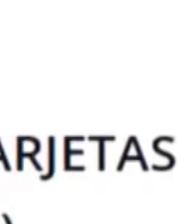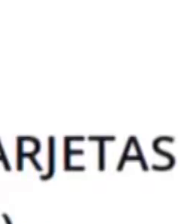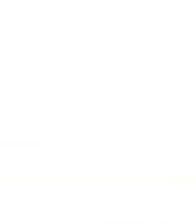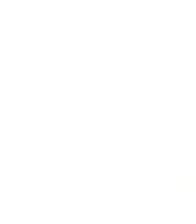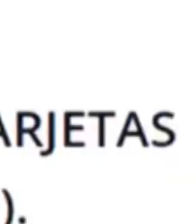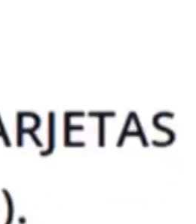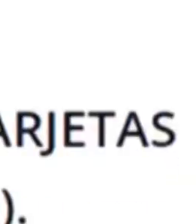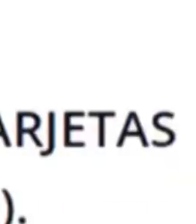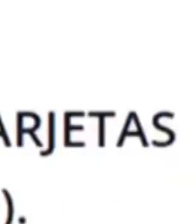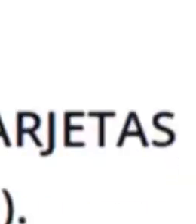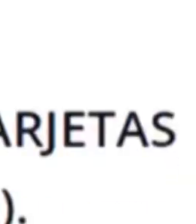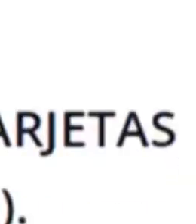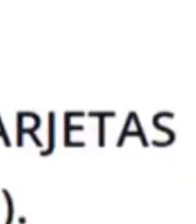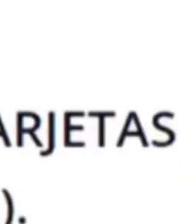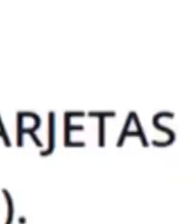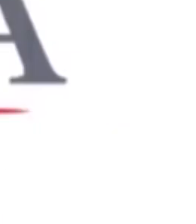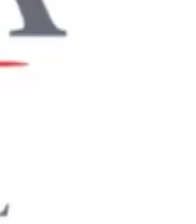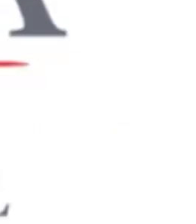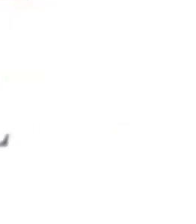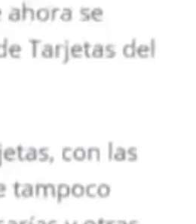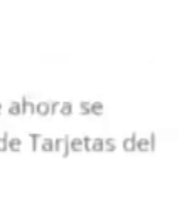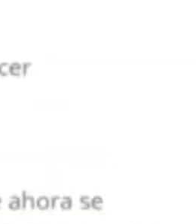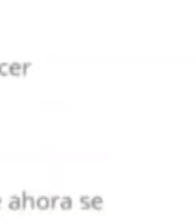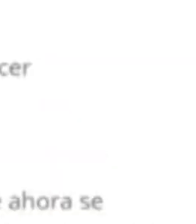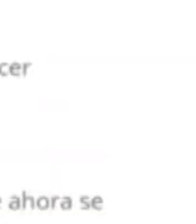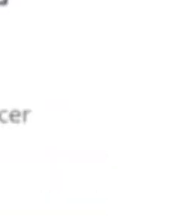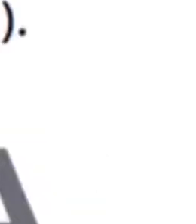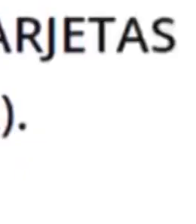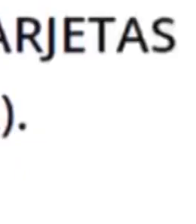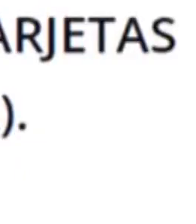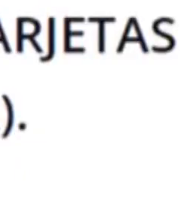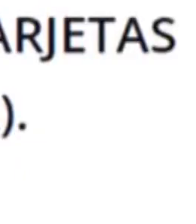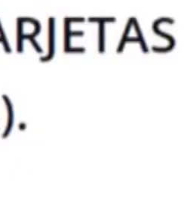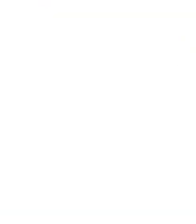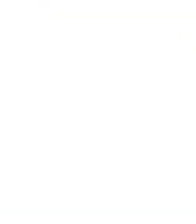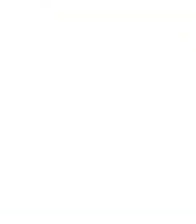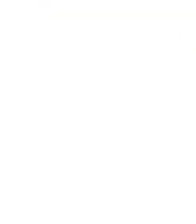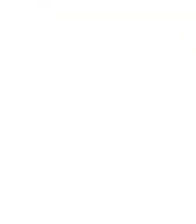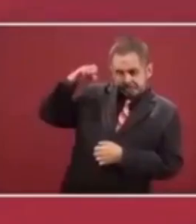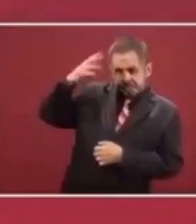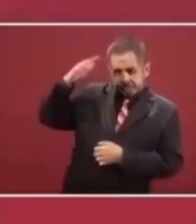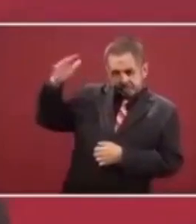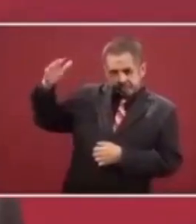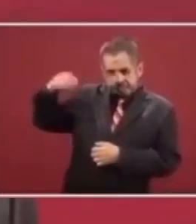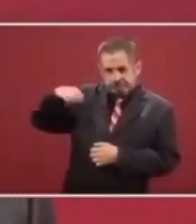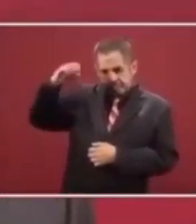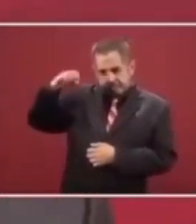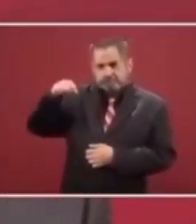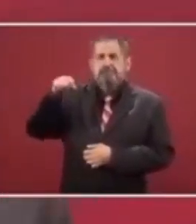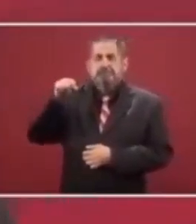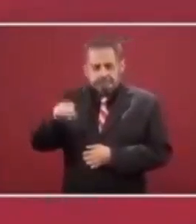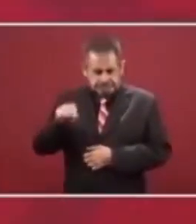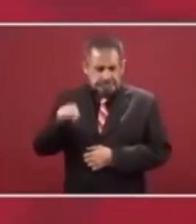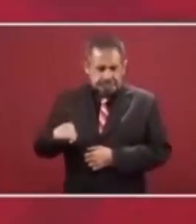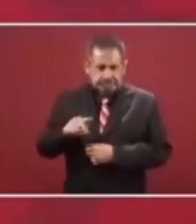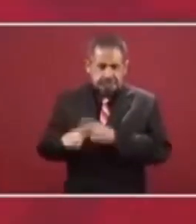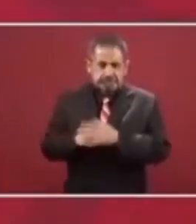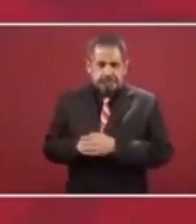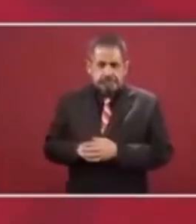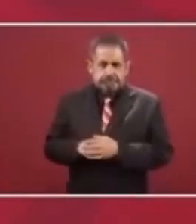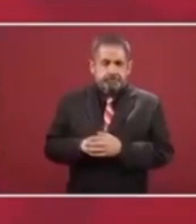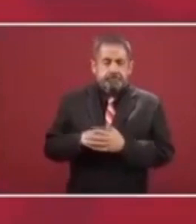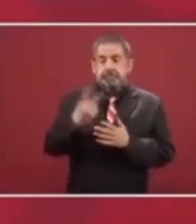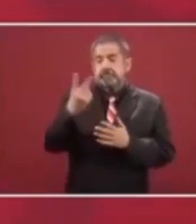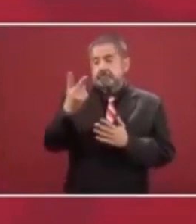el presidente aprobó nuevas solicitudes de tarjetas de bienestar y aprobó un bono por motivo de la cuarentena. El bono señala que el texto